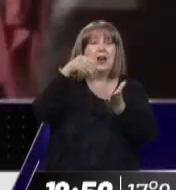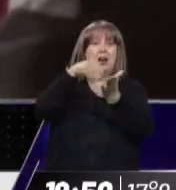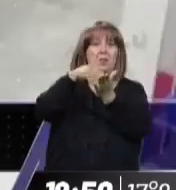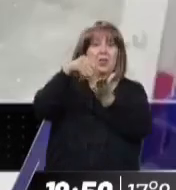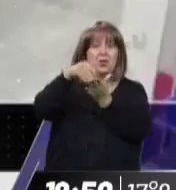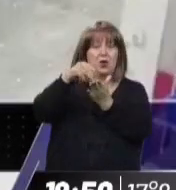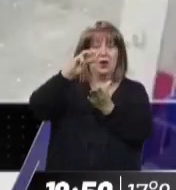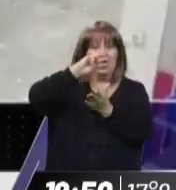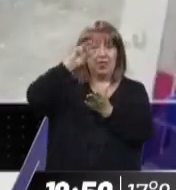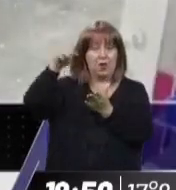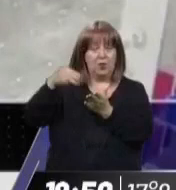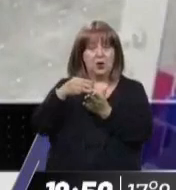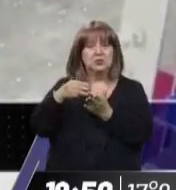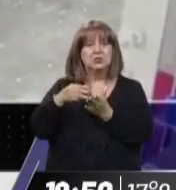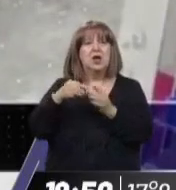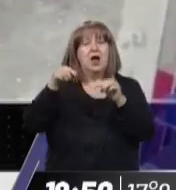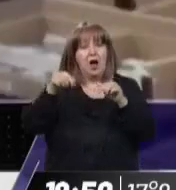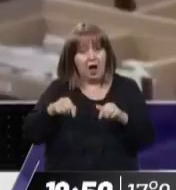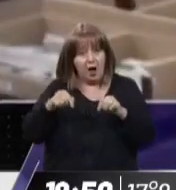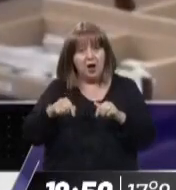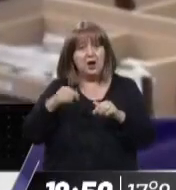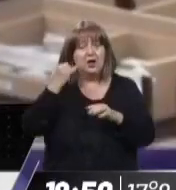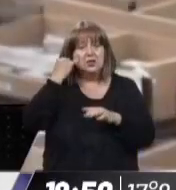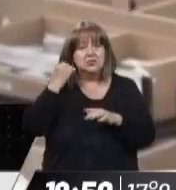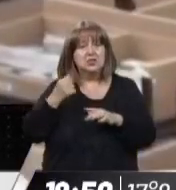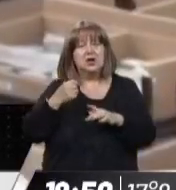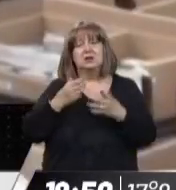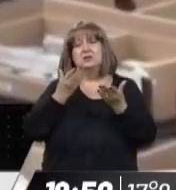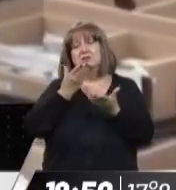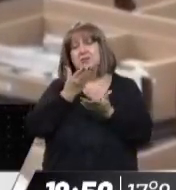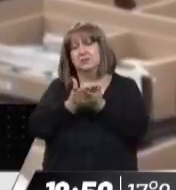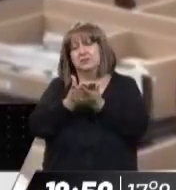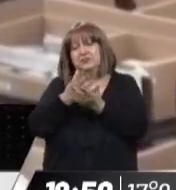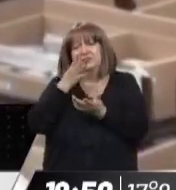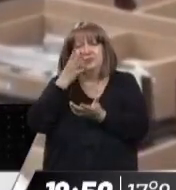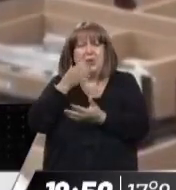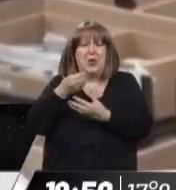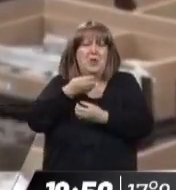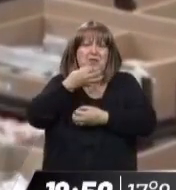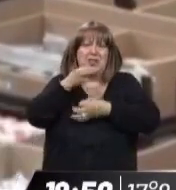vendió en China 17 veces más que el Black Friday y el Cyber Monday juntos.